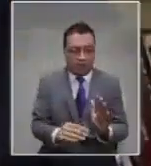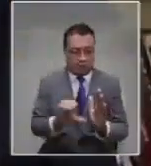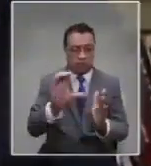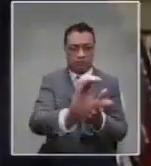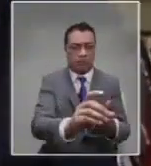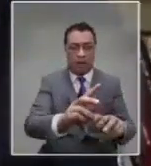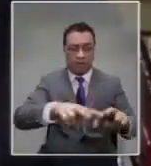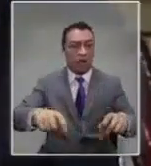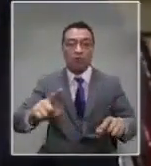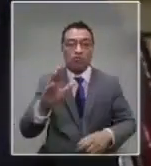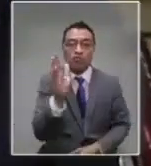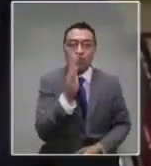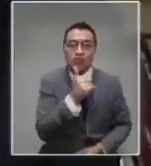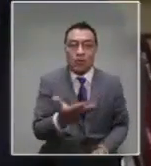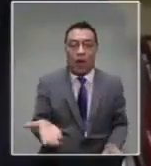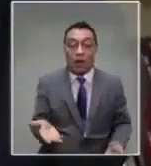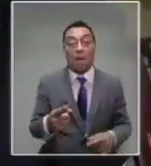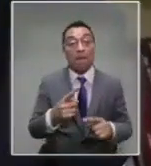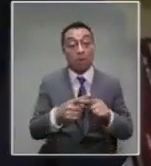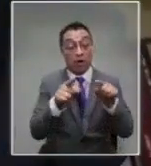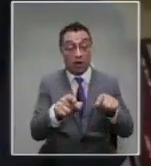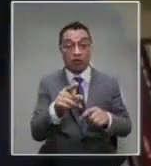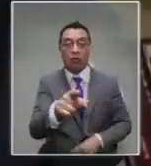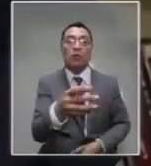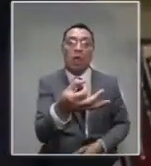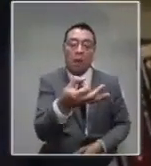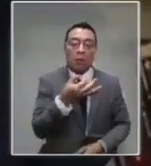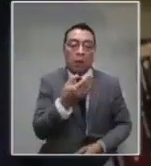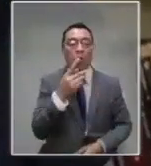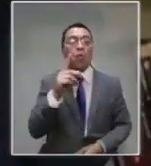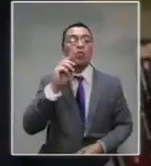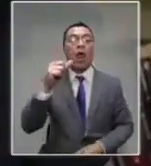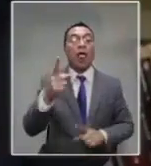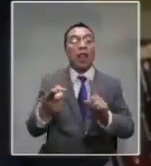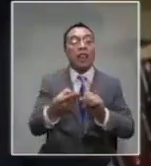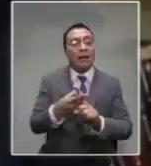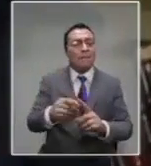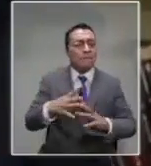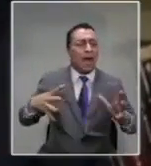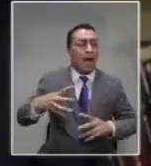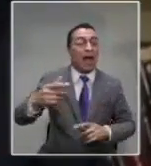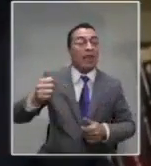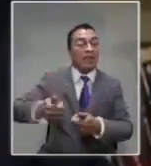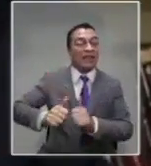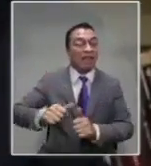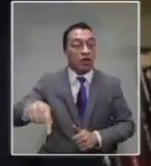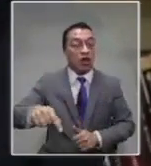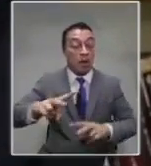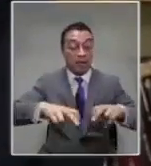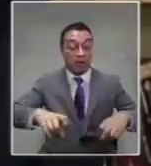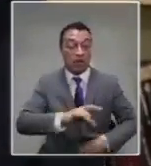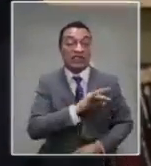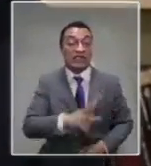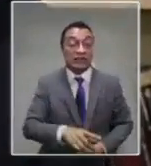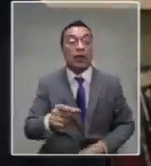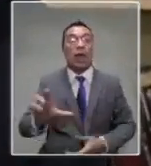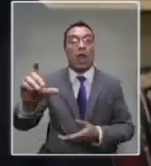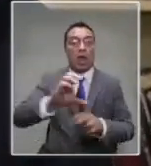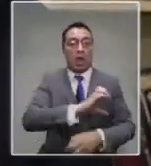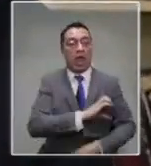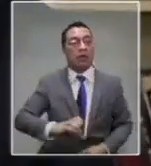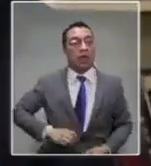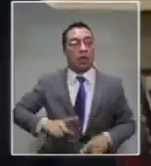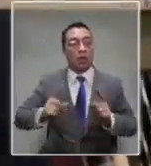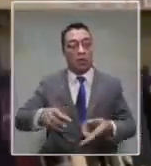recursos suficientes para investigar. Por lo tanto, si tú me dices cuál es el gran desafío de la investigación en Chile, es que el Estado destine